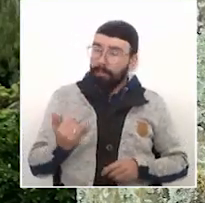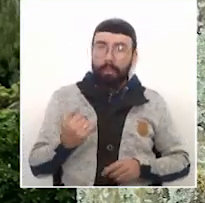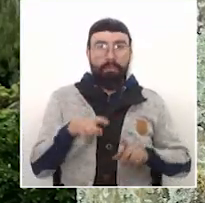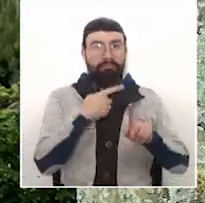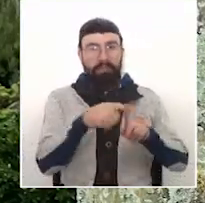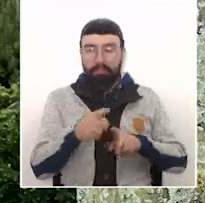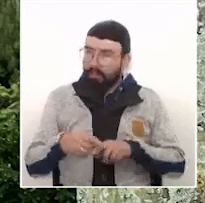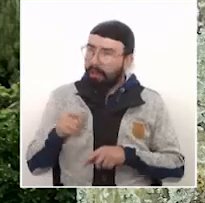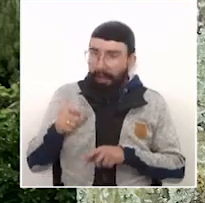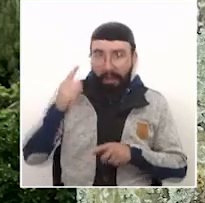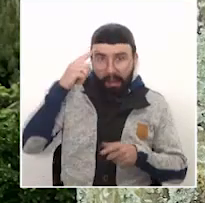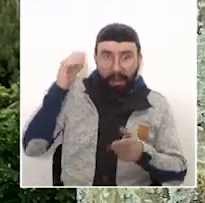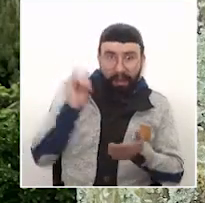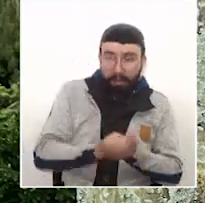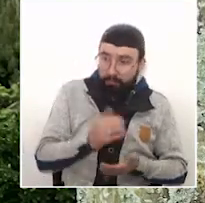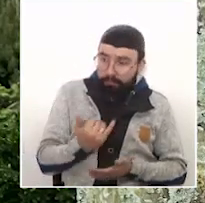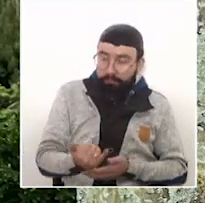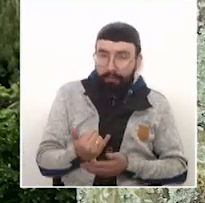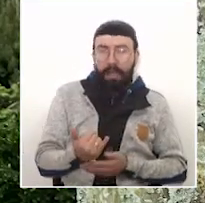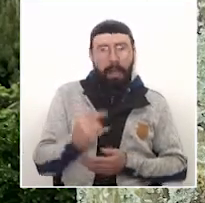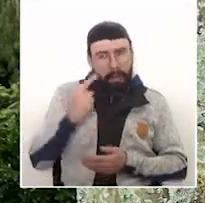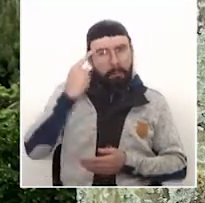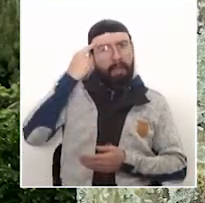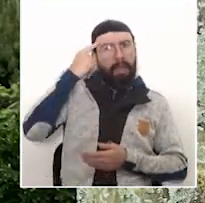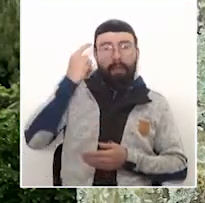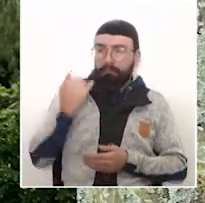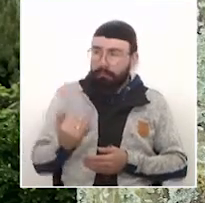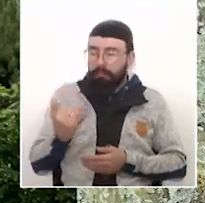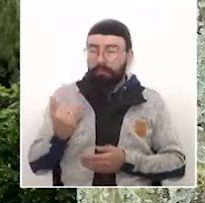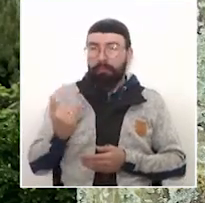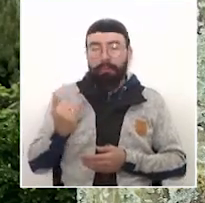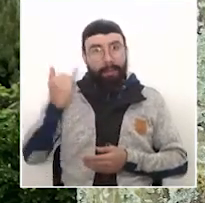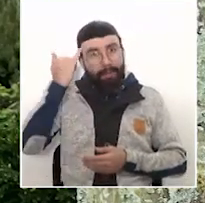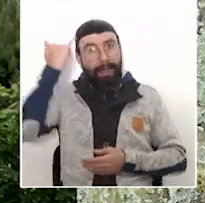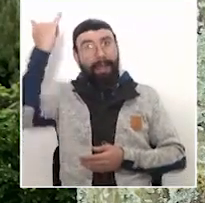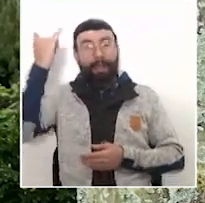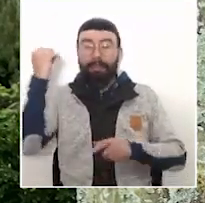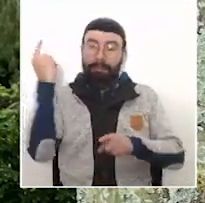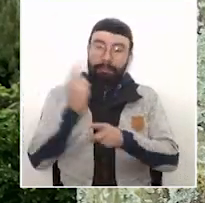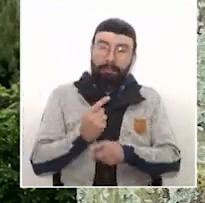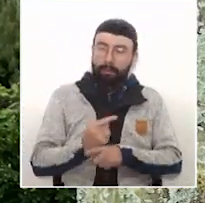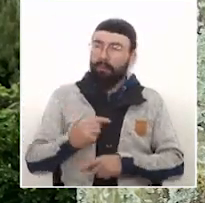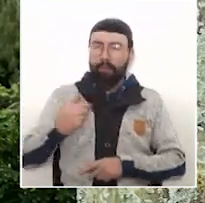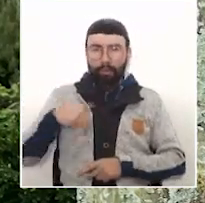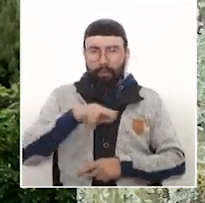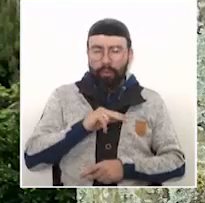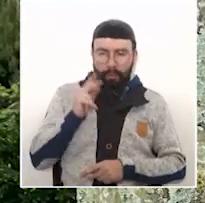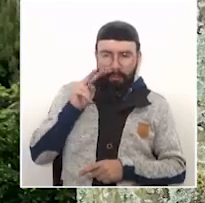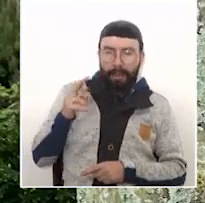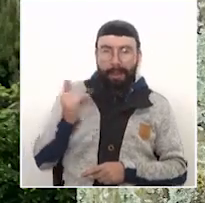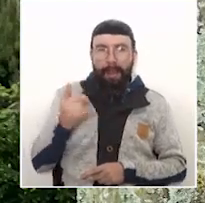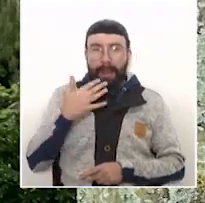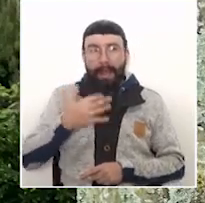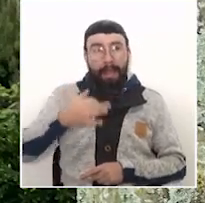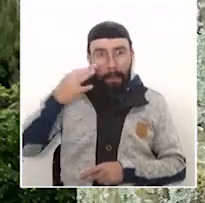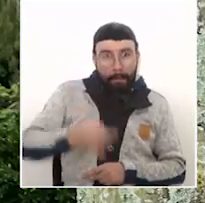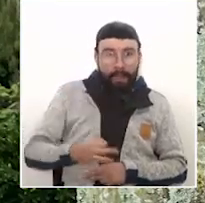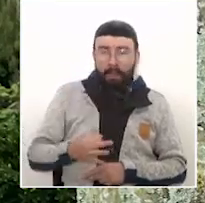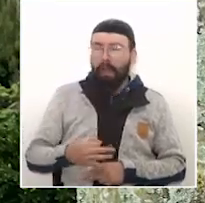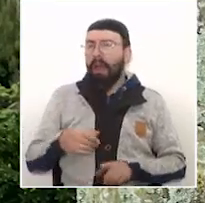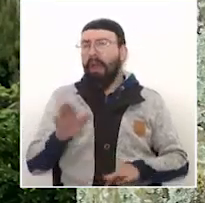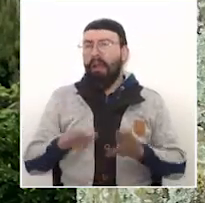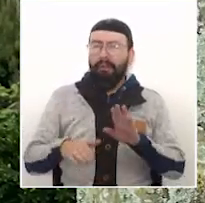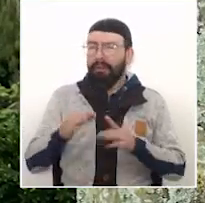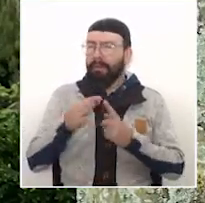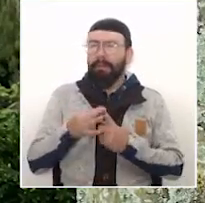compuesto por pensamientos, ideas, que para nosotros son como verdades, verdades muchas veces muy